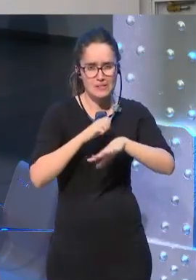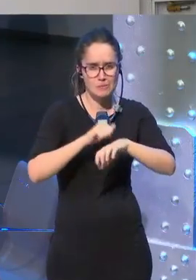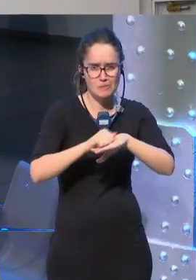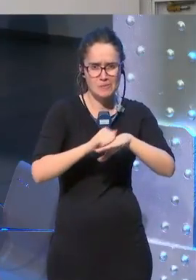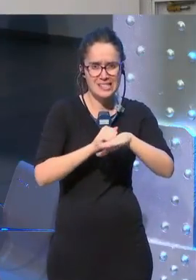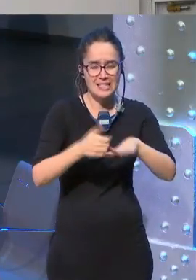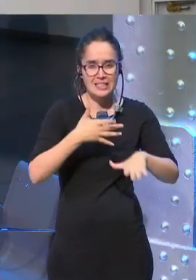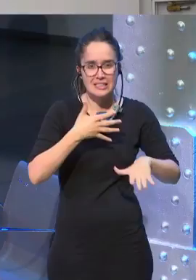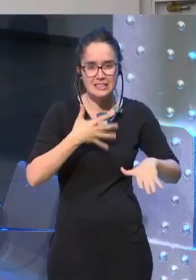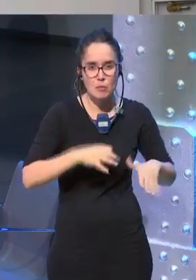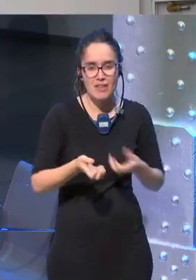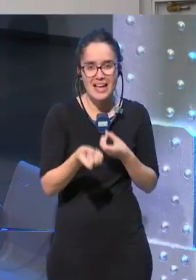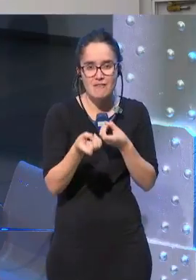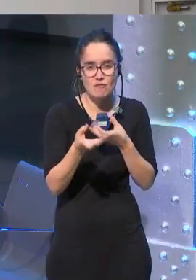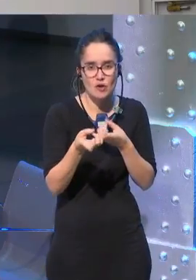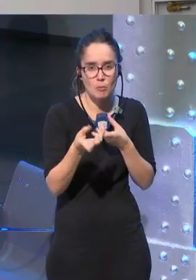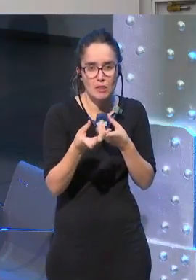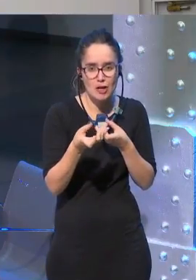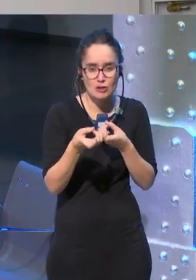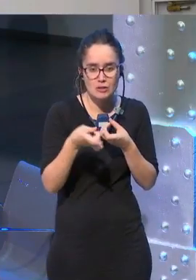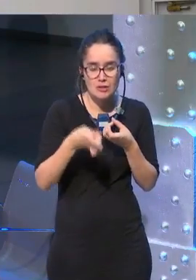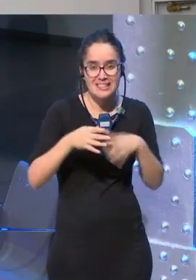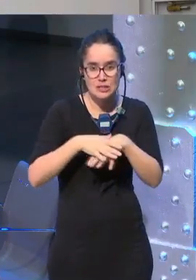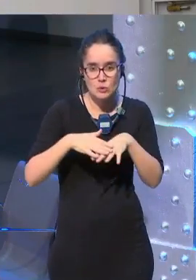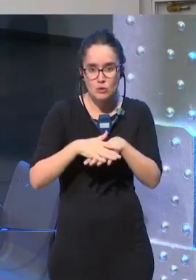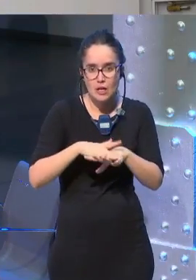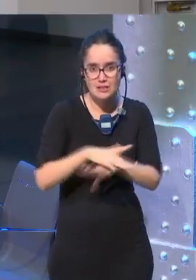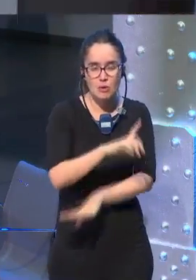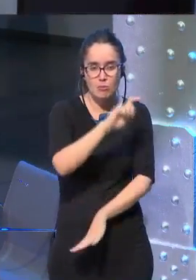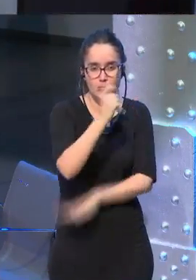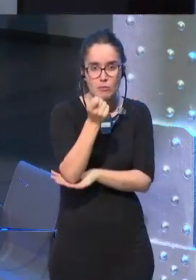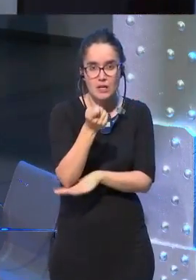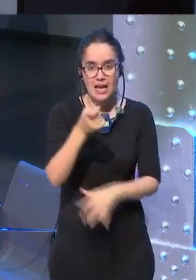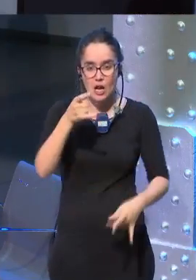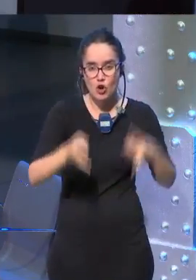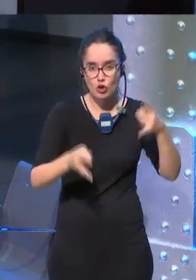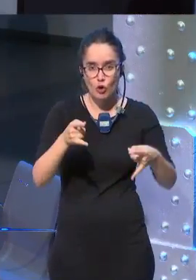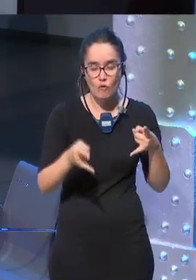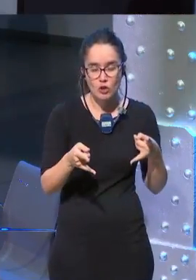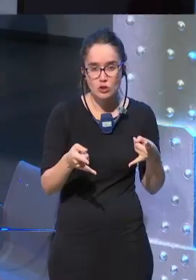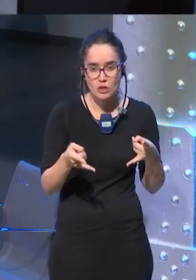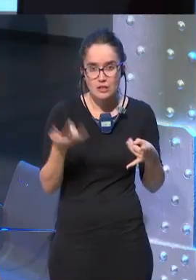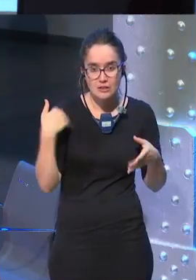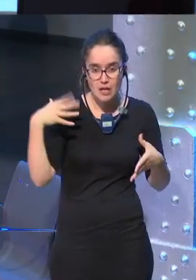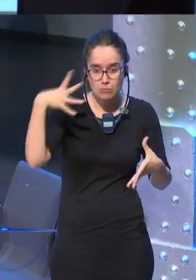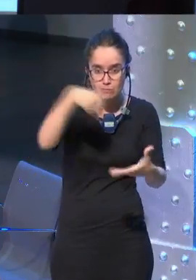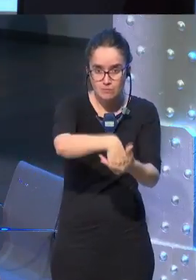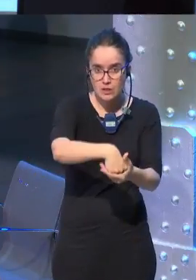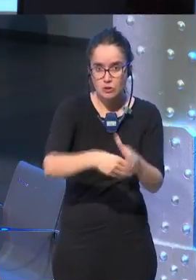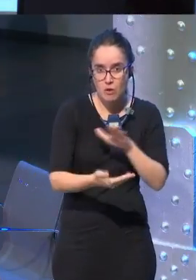puede desenterrar la información estructural que el robot había